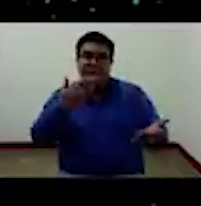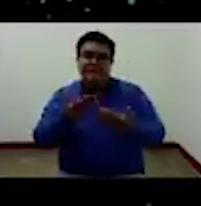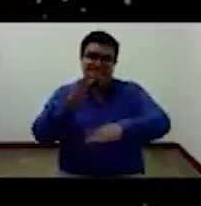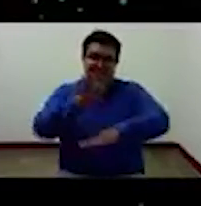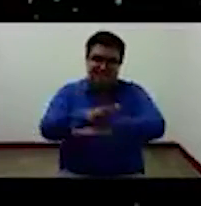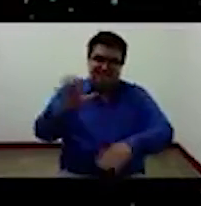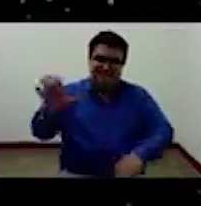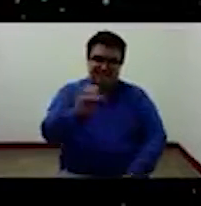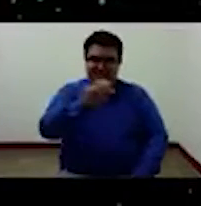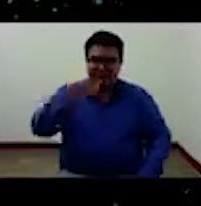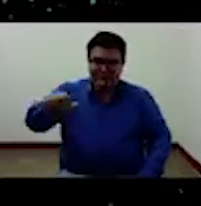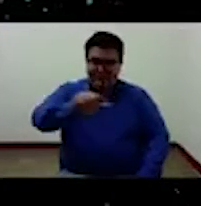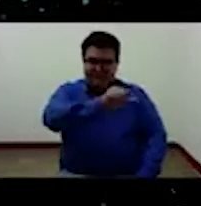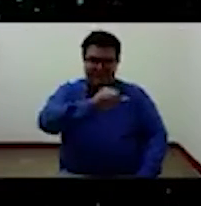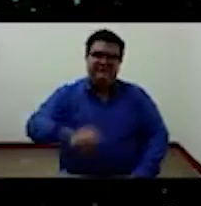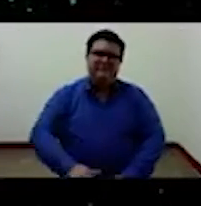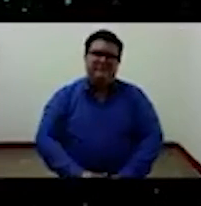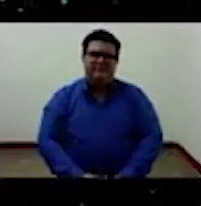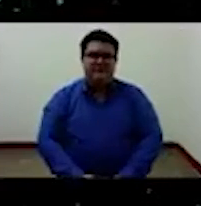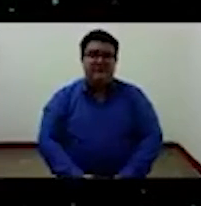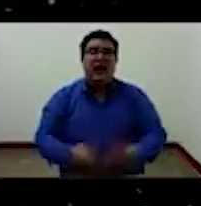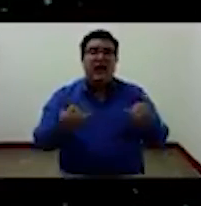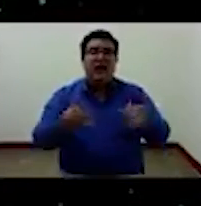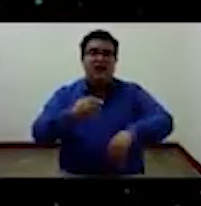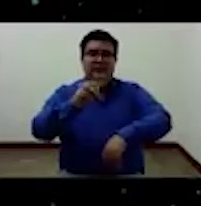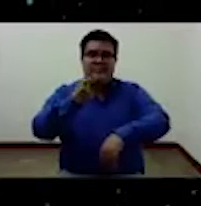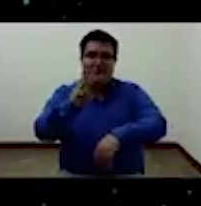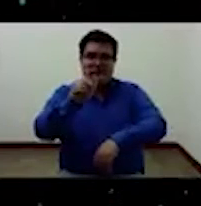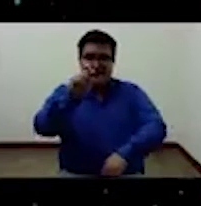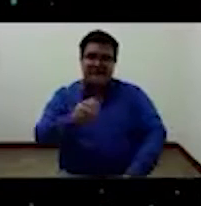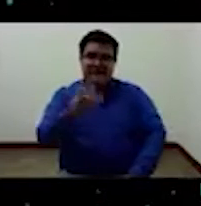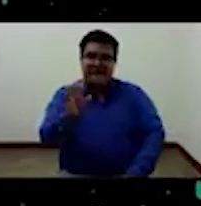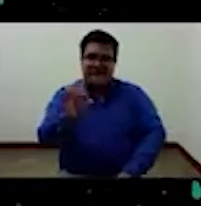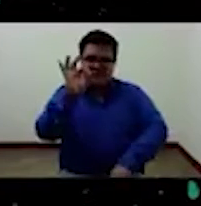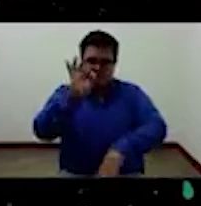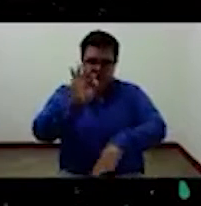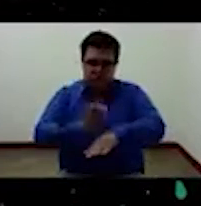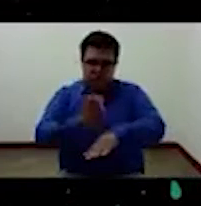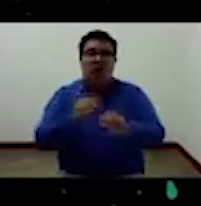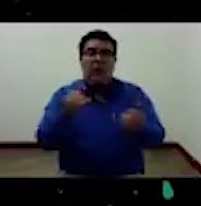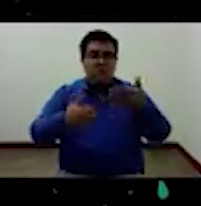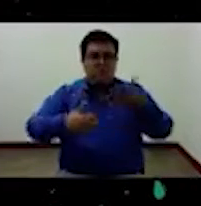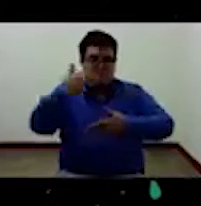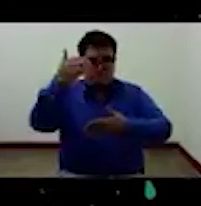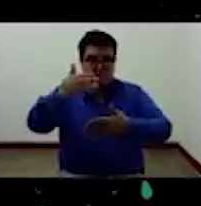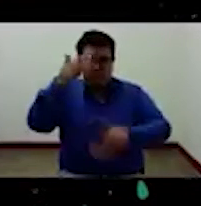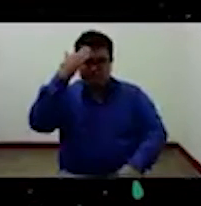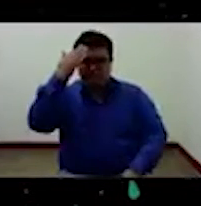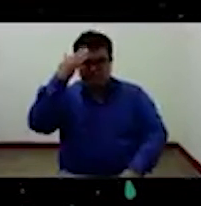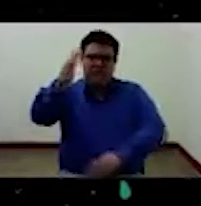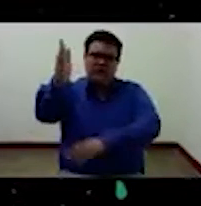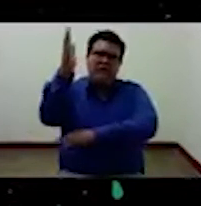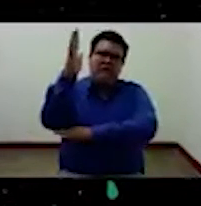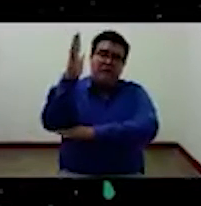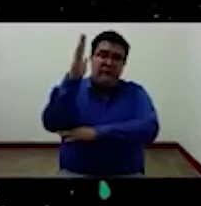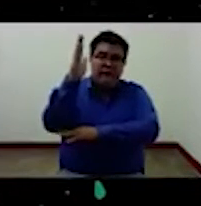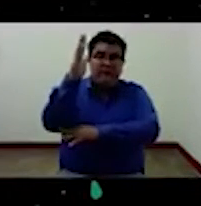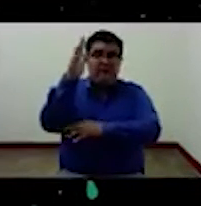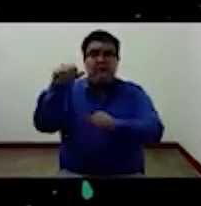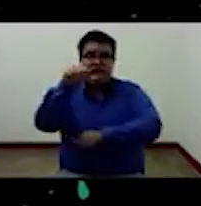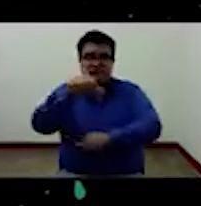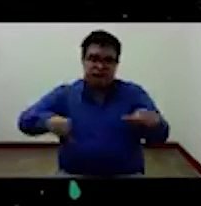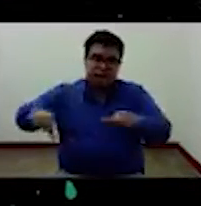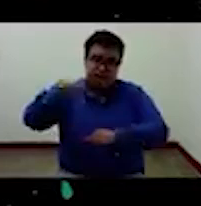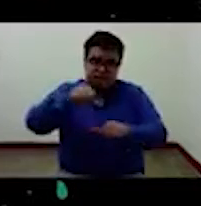todos. Siendo las 3:30, vamos a dar inicio a esta